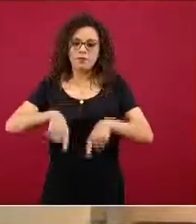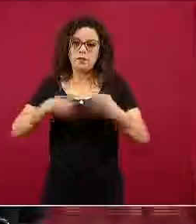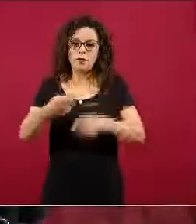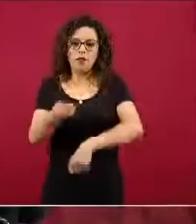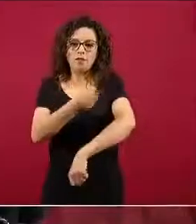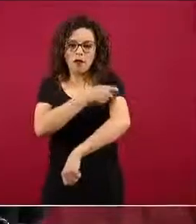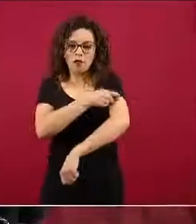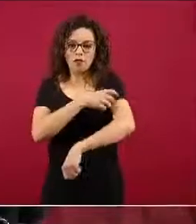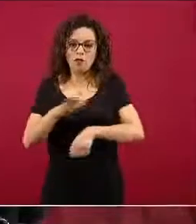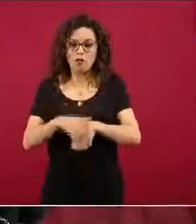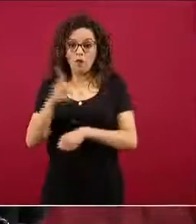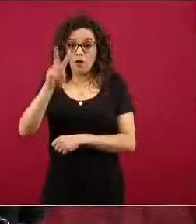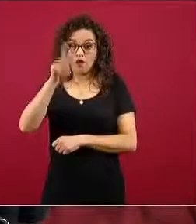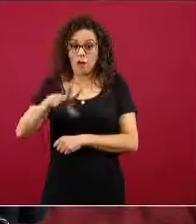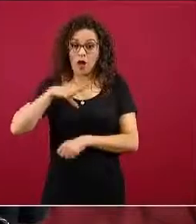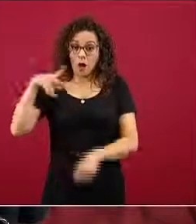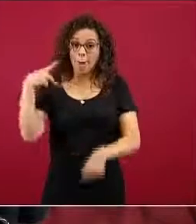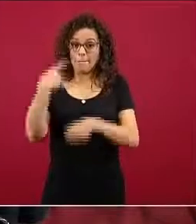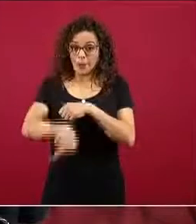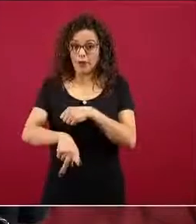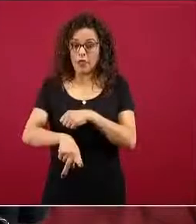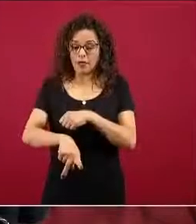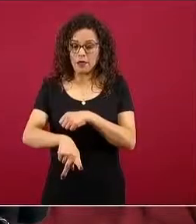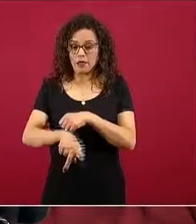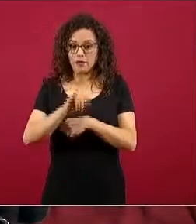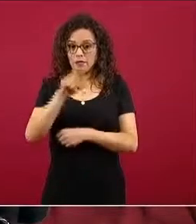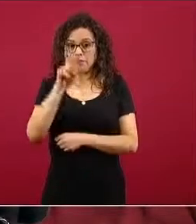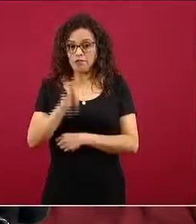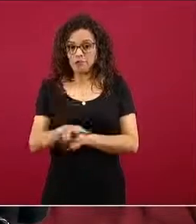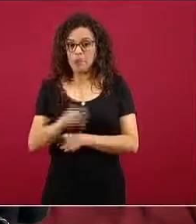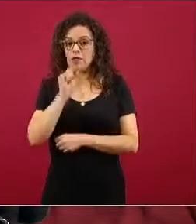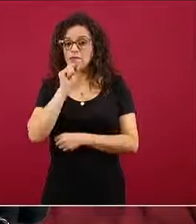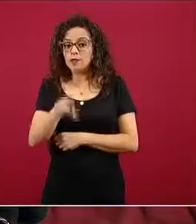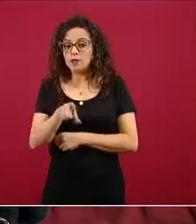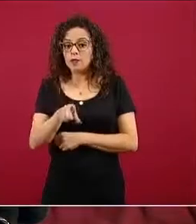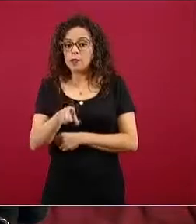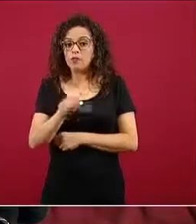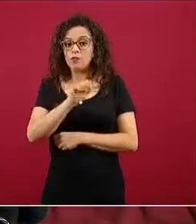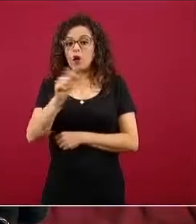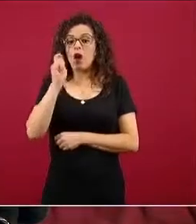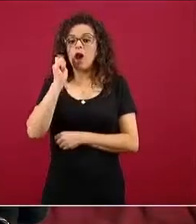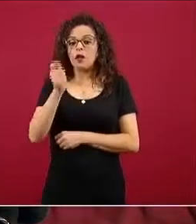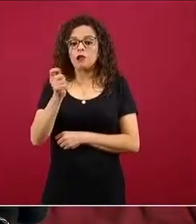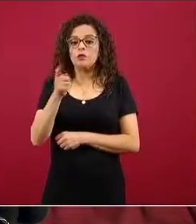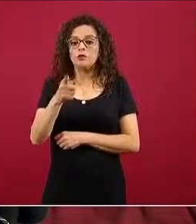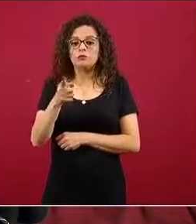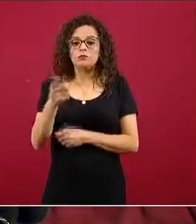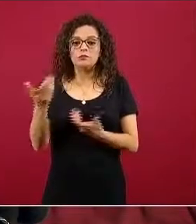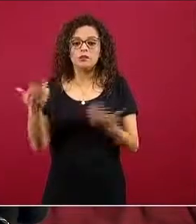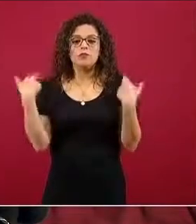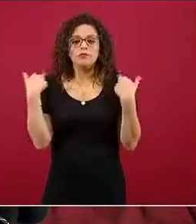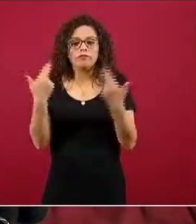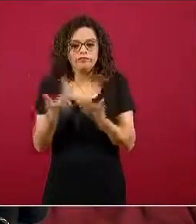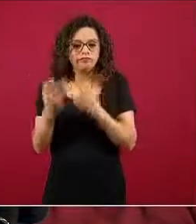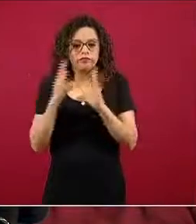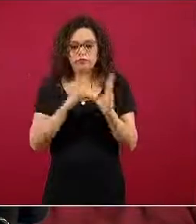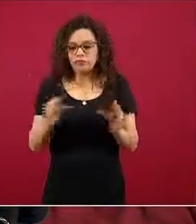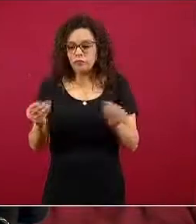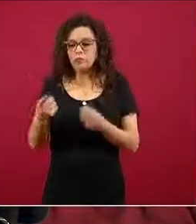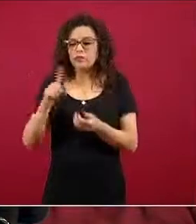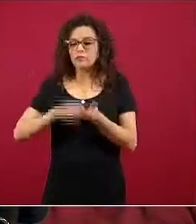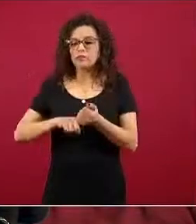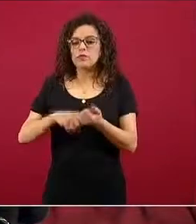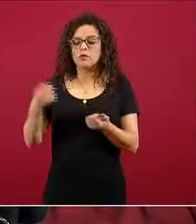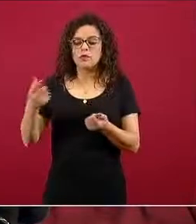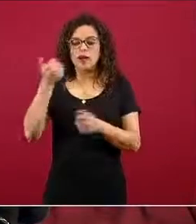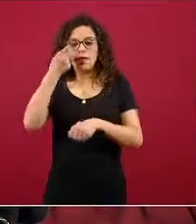también tiene riesgo importante de exposición, como el personal educativo, los propios mentores, mentoras, el personal administrativo